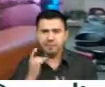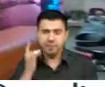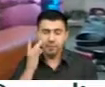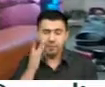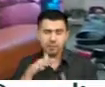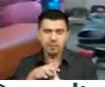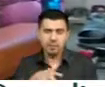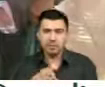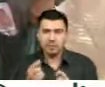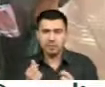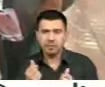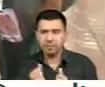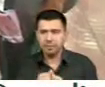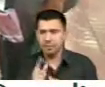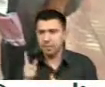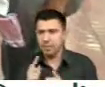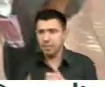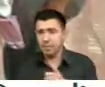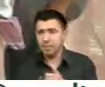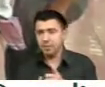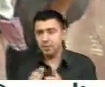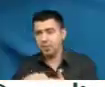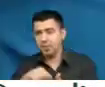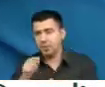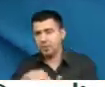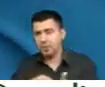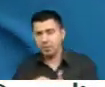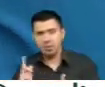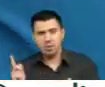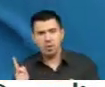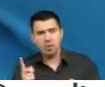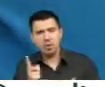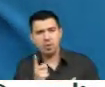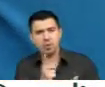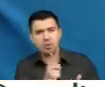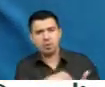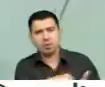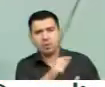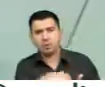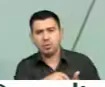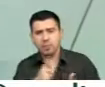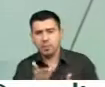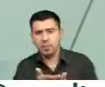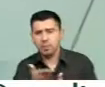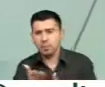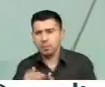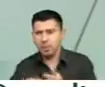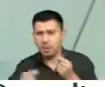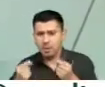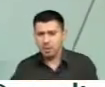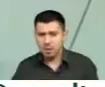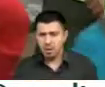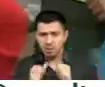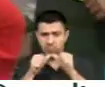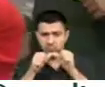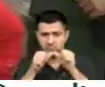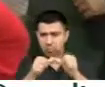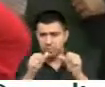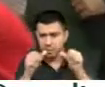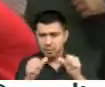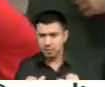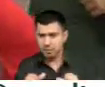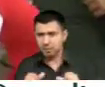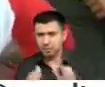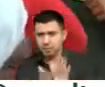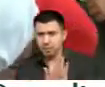este cierre fronterizo. Es por eso que con esta firmatón ellos esperan pasarle un pliego de peticiones al presidente Juan Manuel Santos y que el gobierno nacional